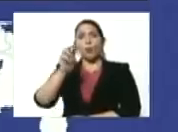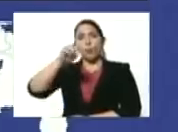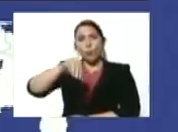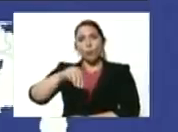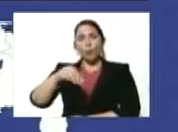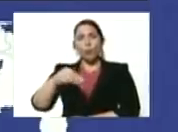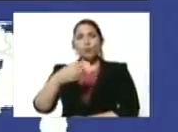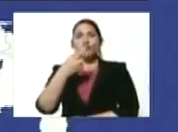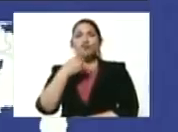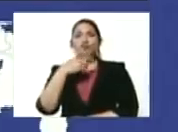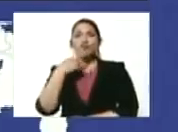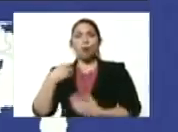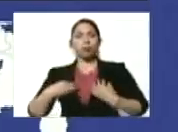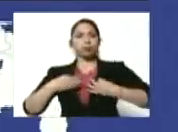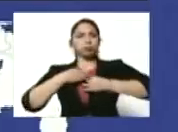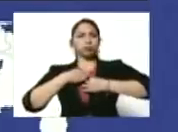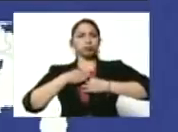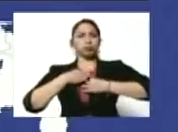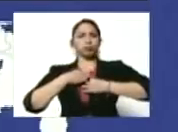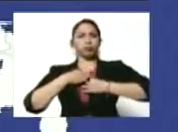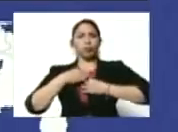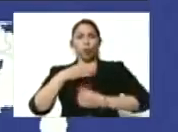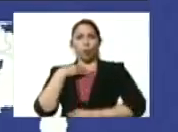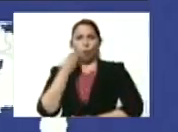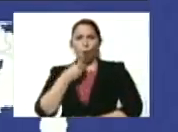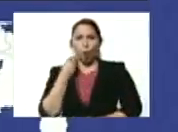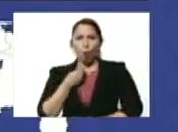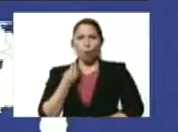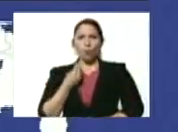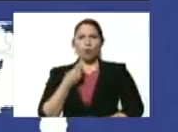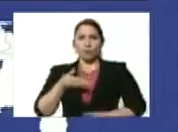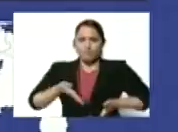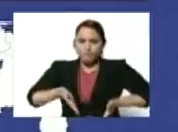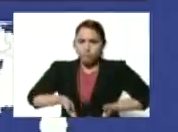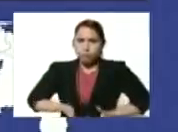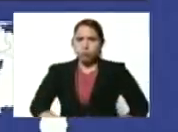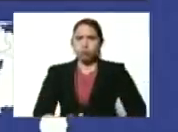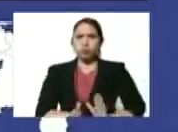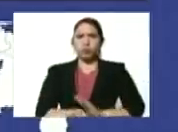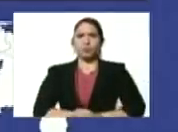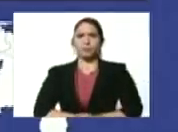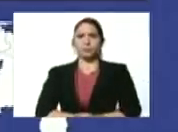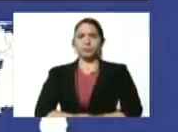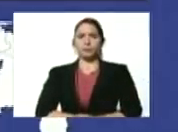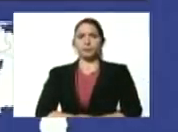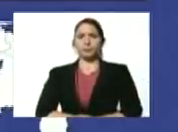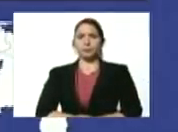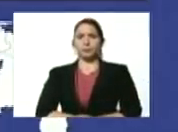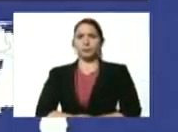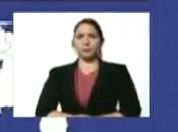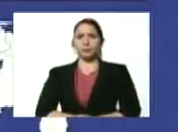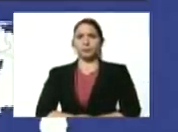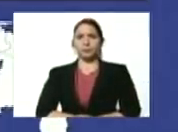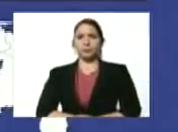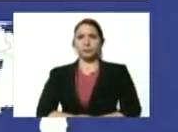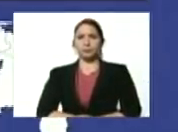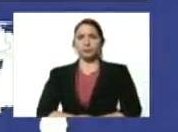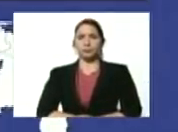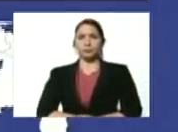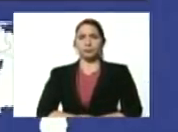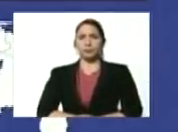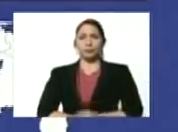rojo rojito, este joven muchacho nacido en la